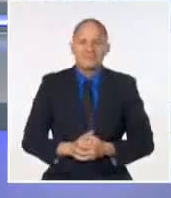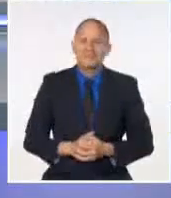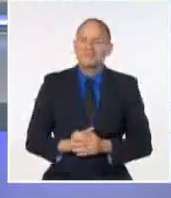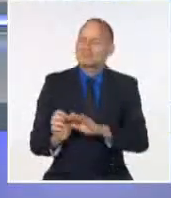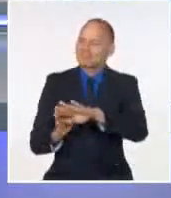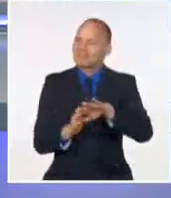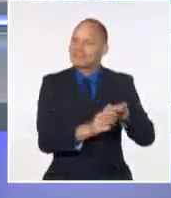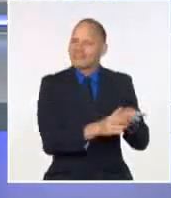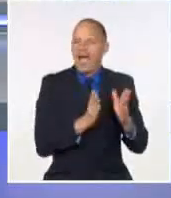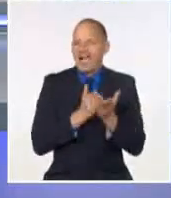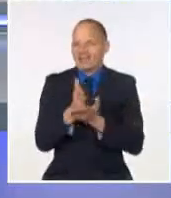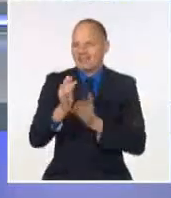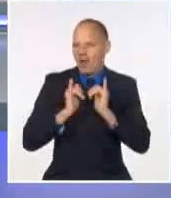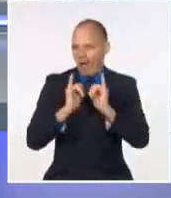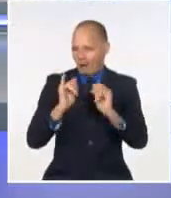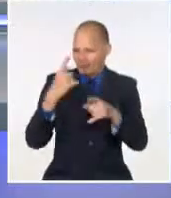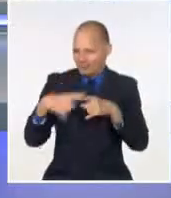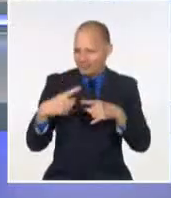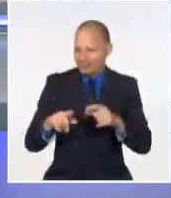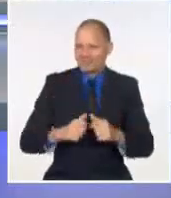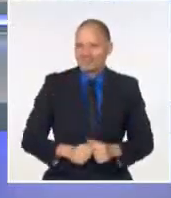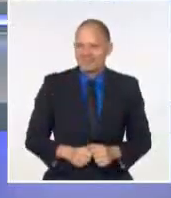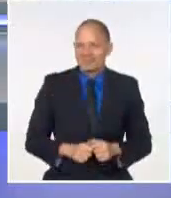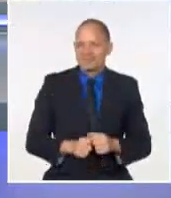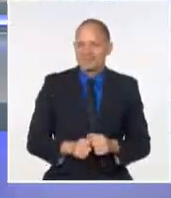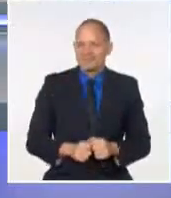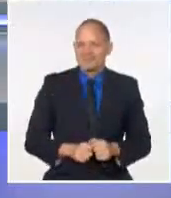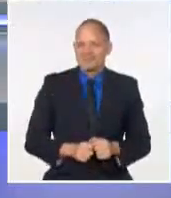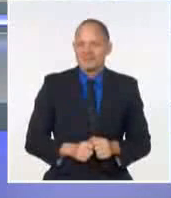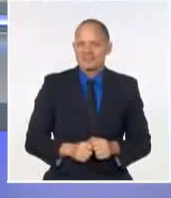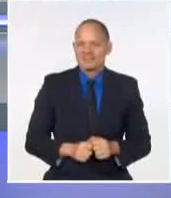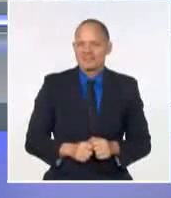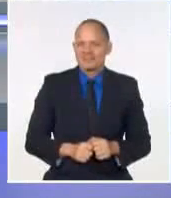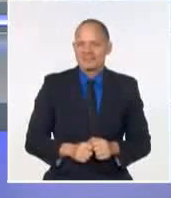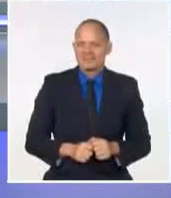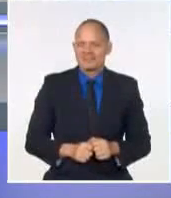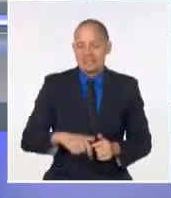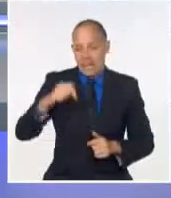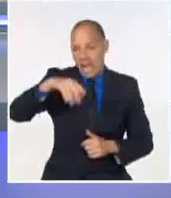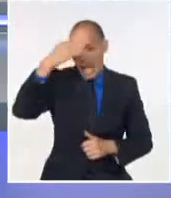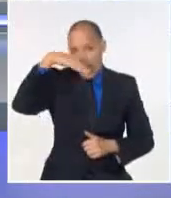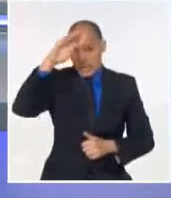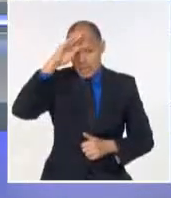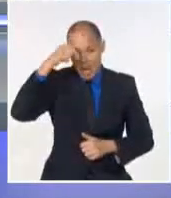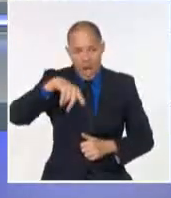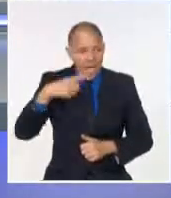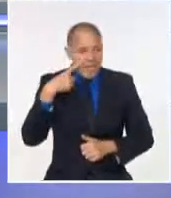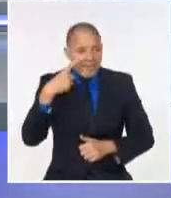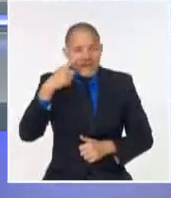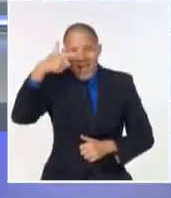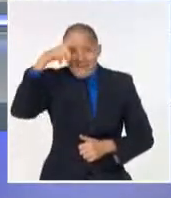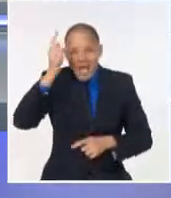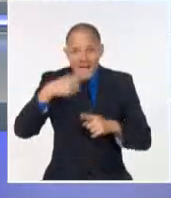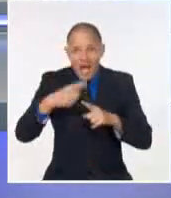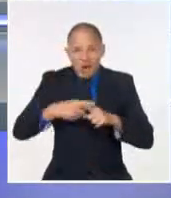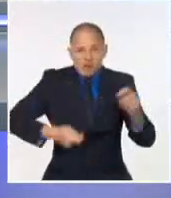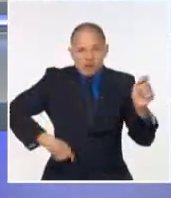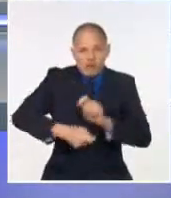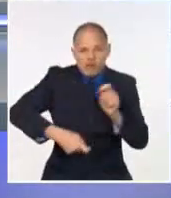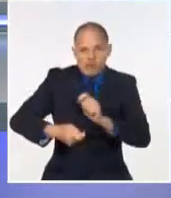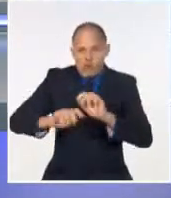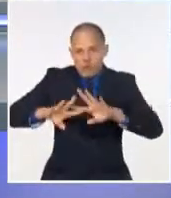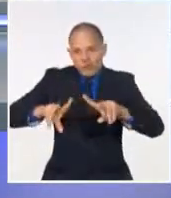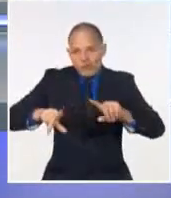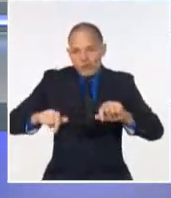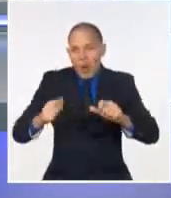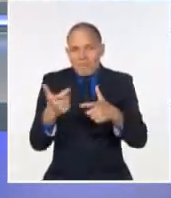Avanzamos ante las cifras del registro delictivo contra la masa ganadera. El Ministerio del Interior, en estrecho vínculo con el pueblo,